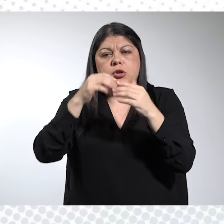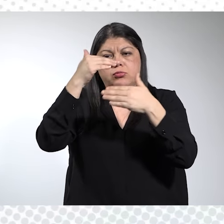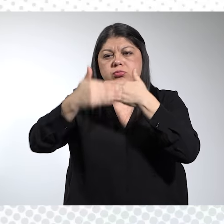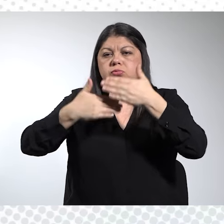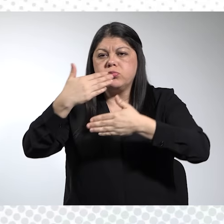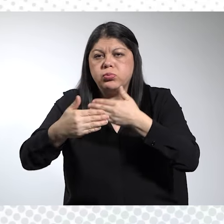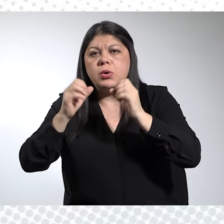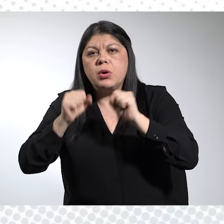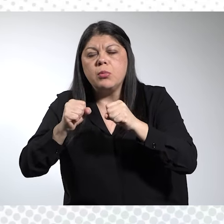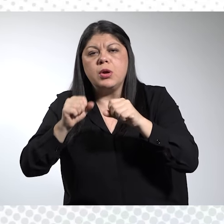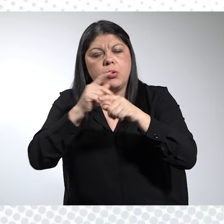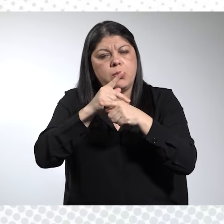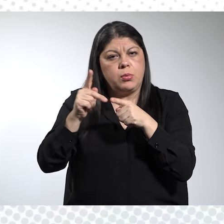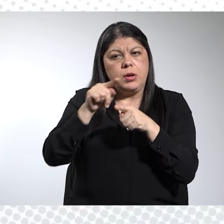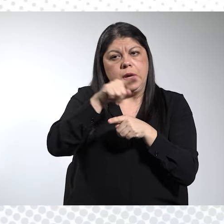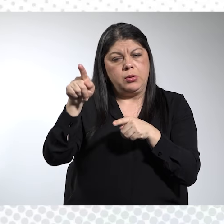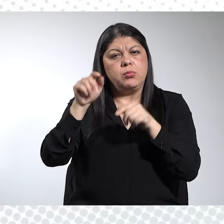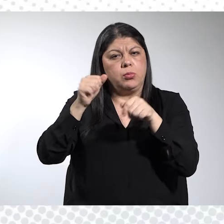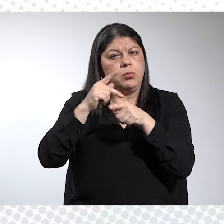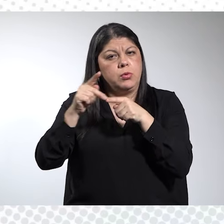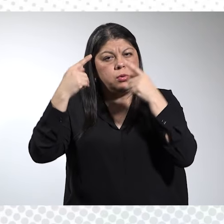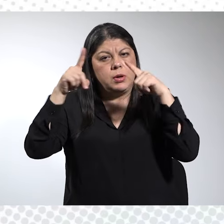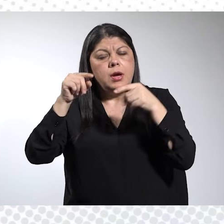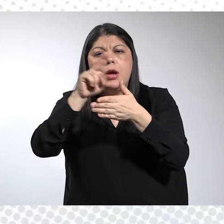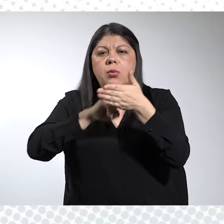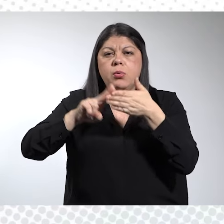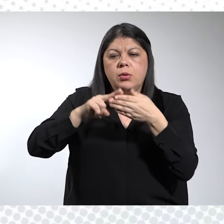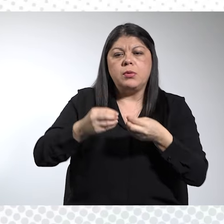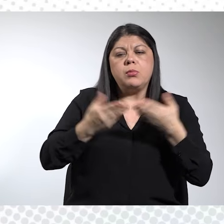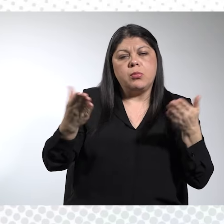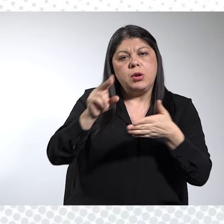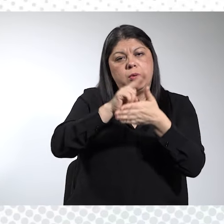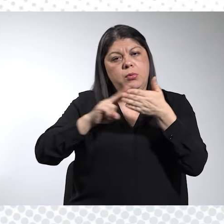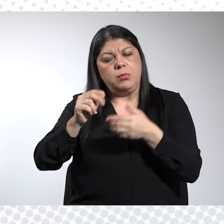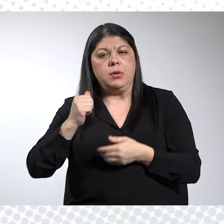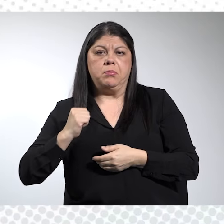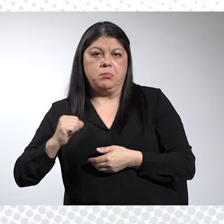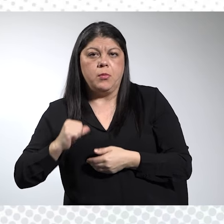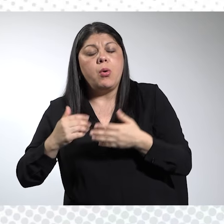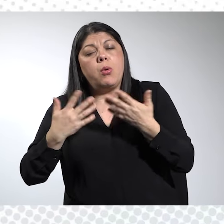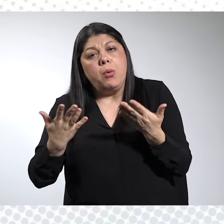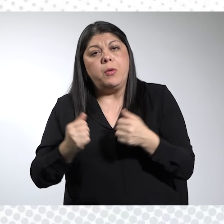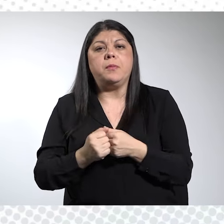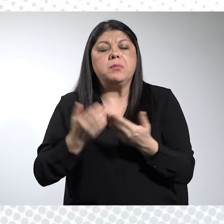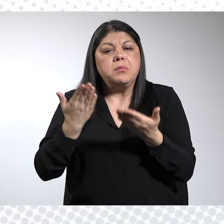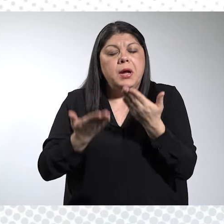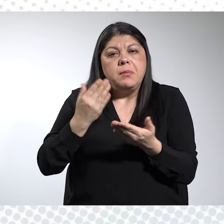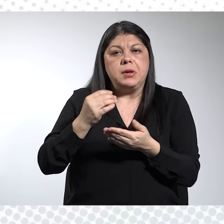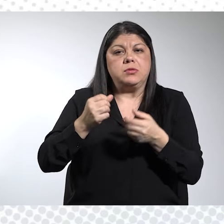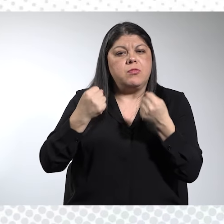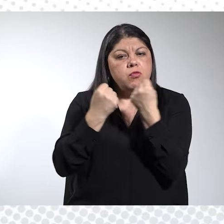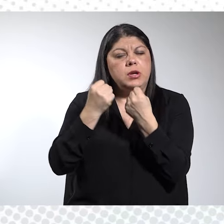sus etapas y que puedan tener una profesión en una universidad pública, en una universidad privada o